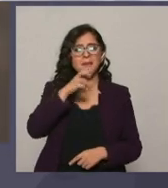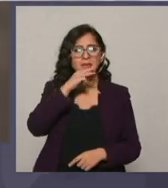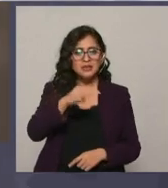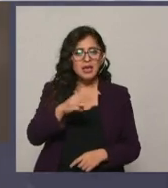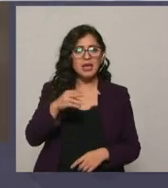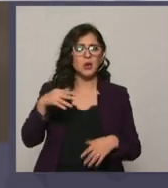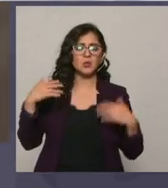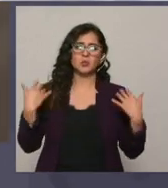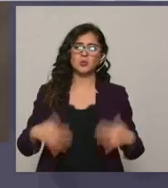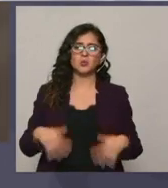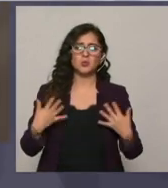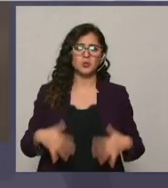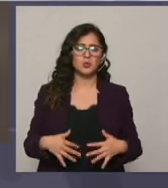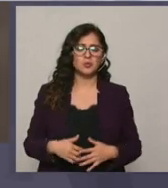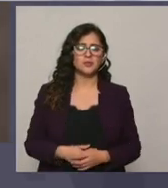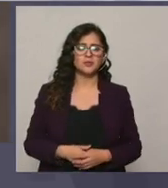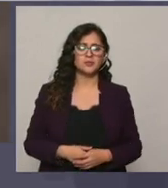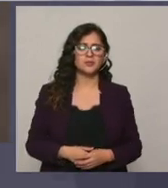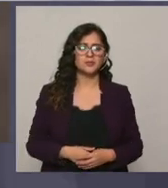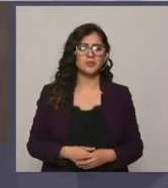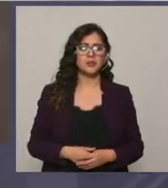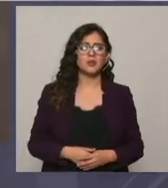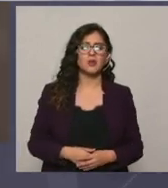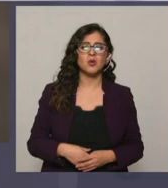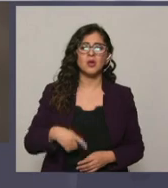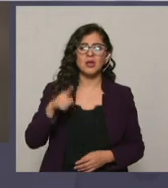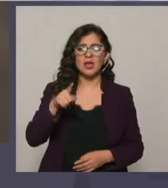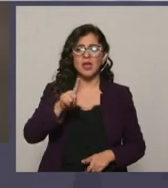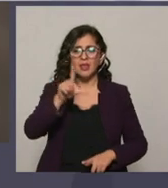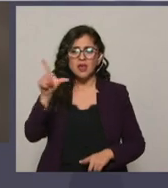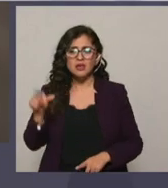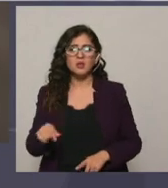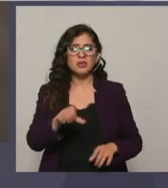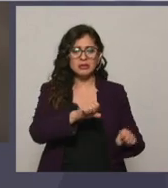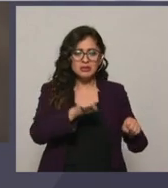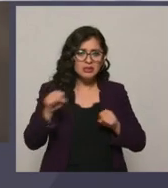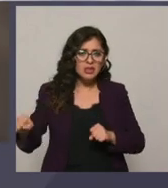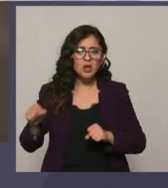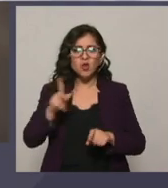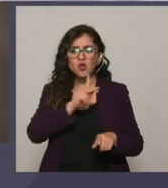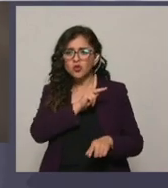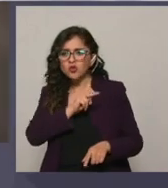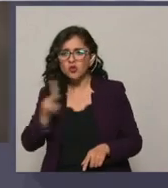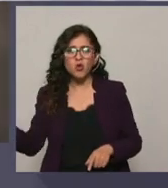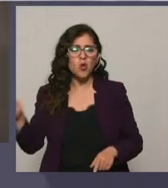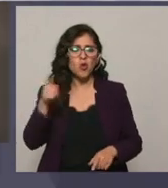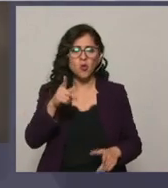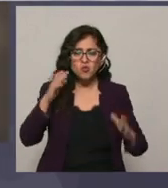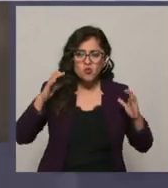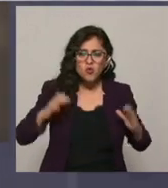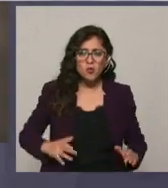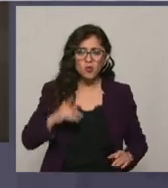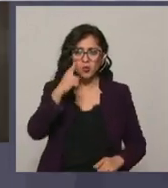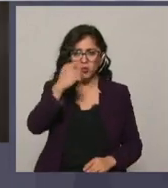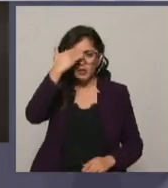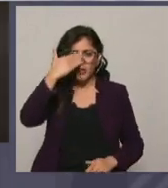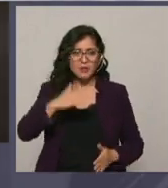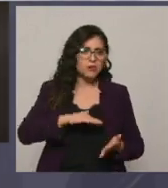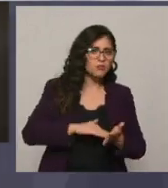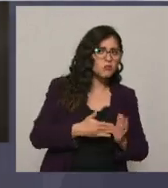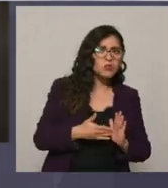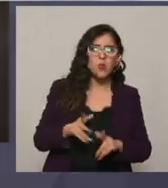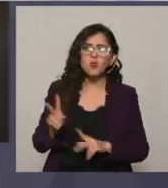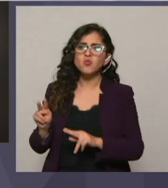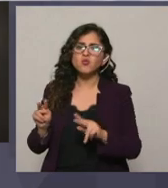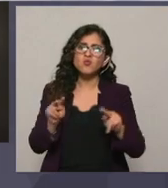el mensaje, los levantones eran físicos, era una situación física, que sabías cómo cuidarte, cómo caminar,